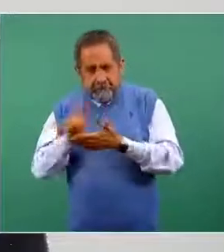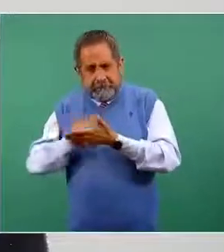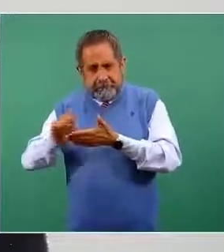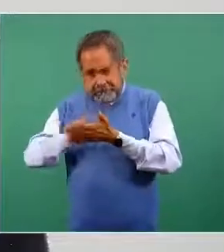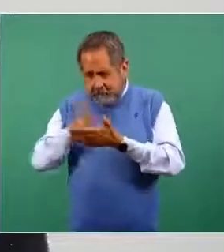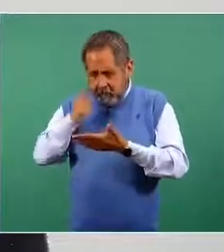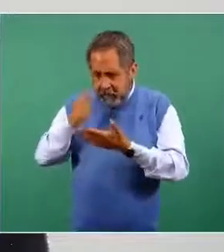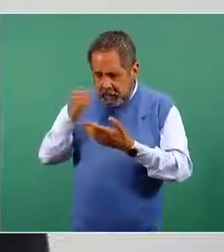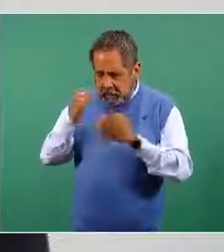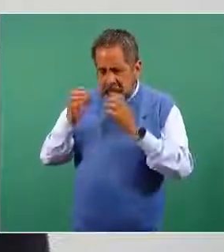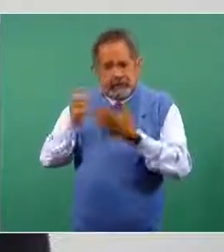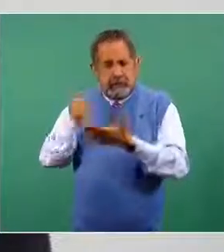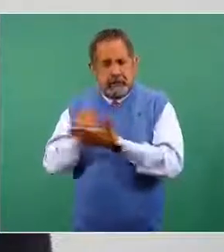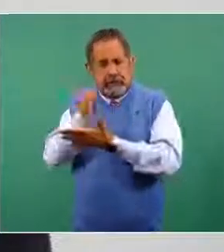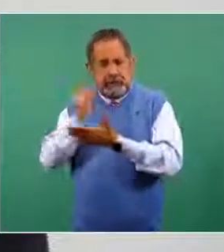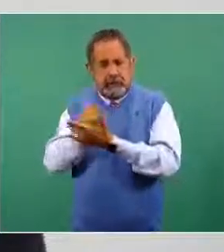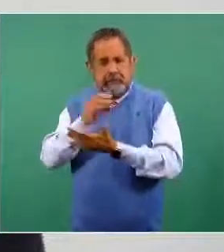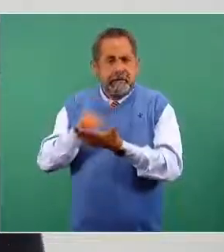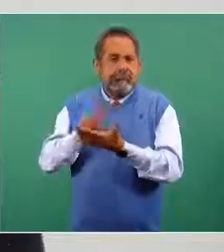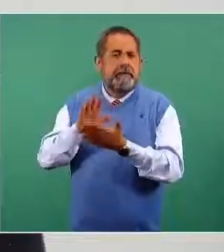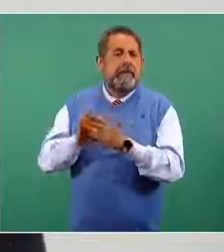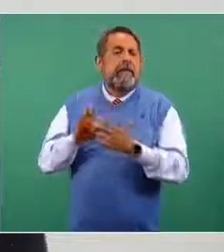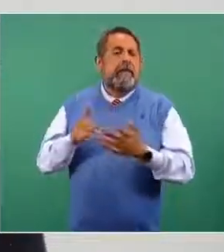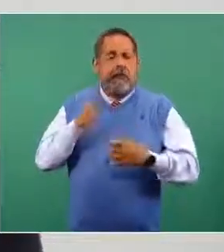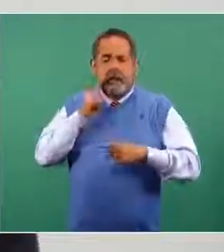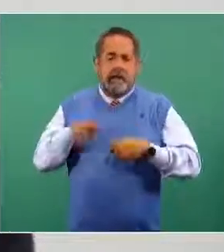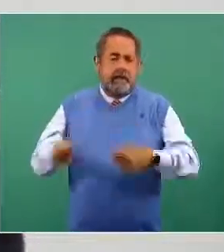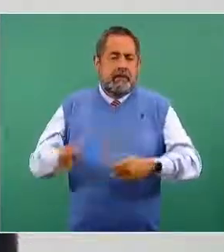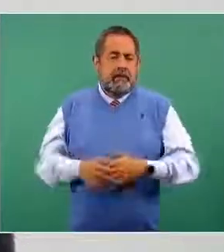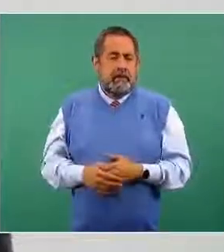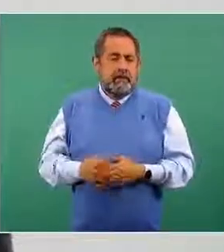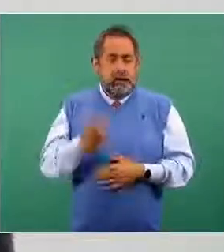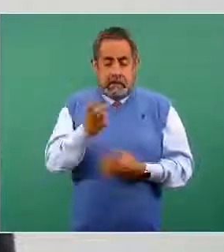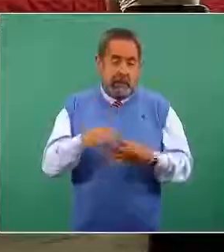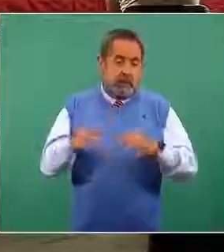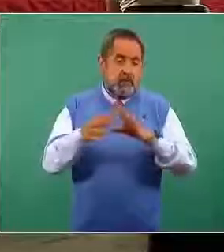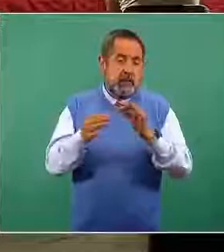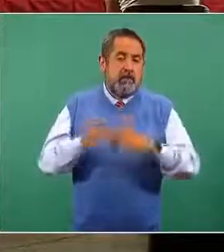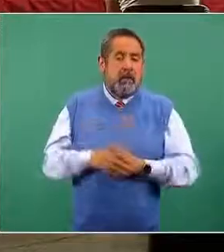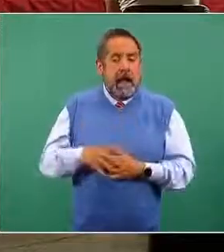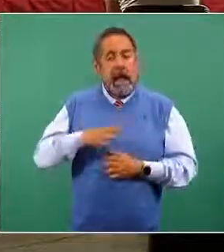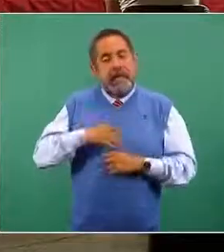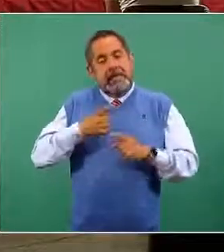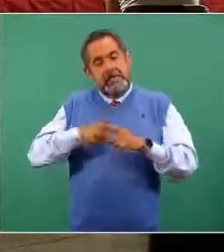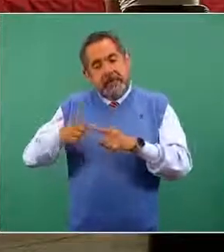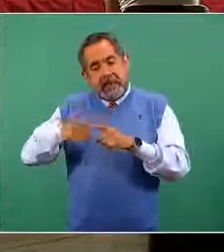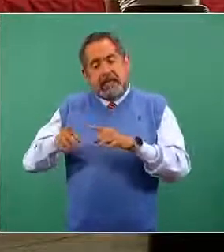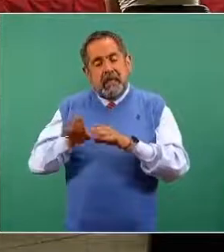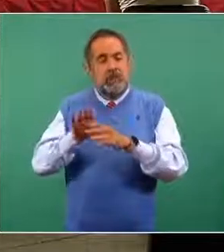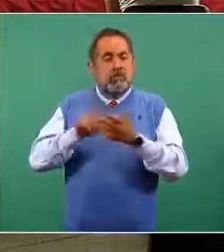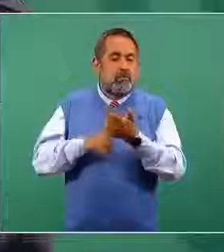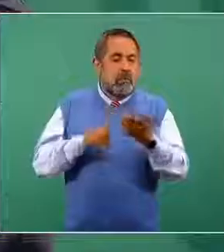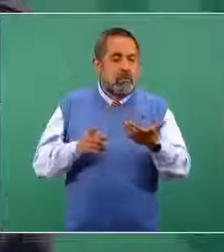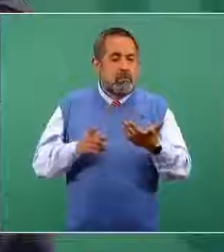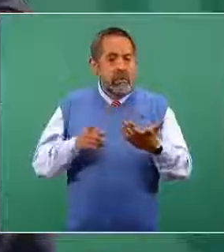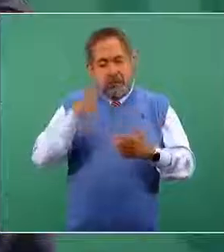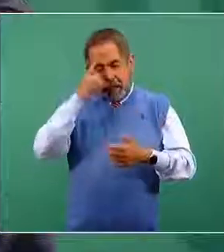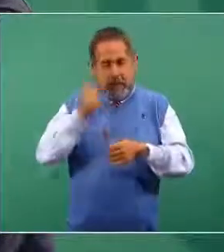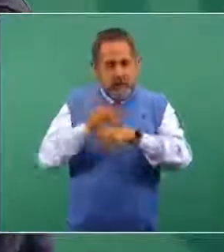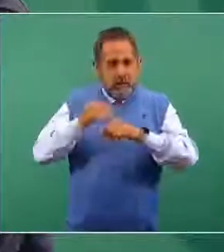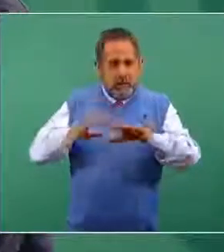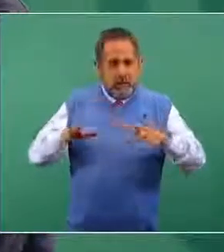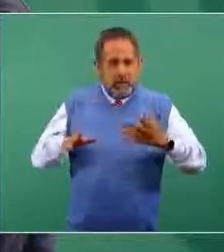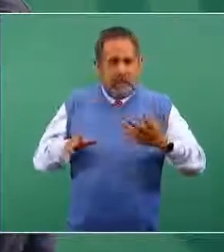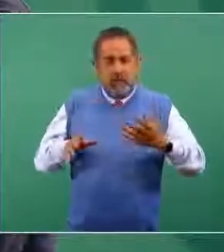de dictaminación a través del cual se está asignando. Pero entonces es importante, tenemos diferentes fuentes que obviamente contribuyen a la